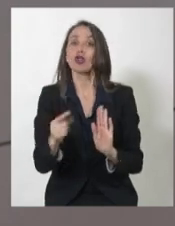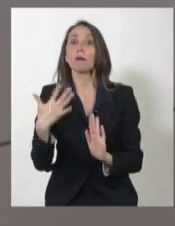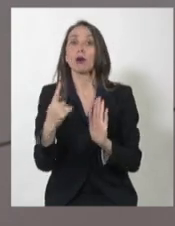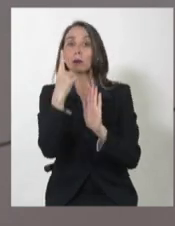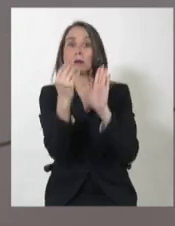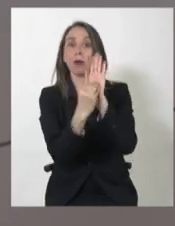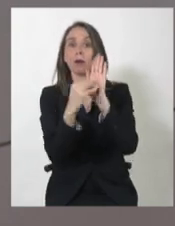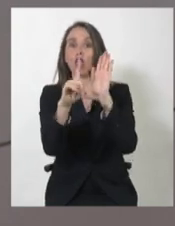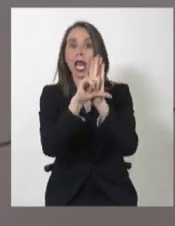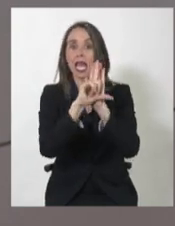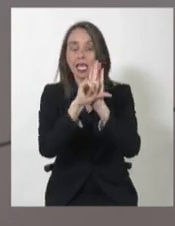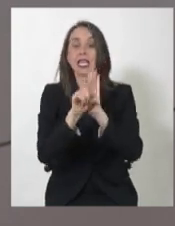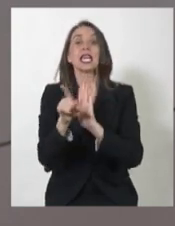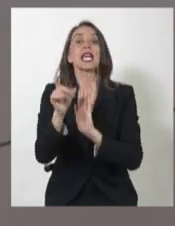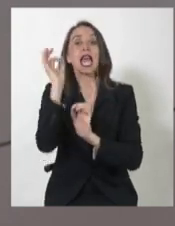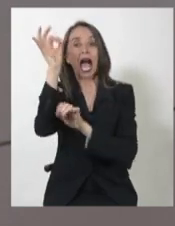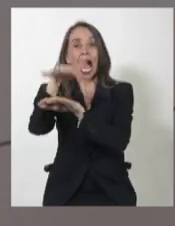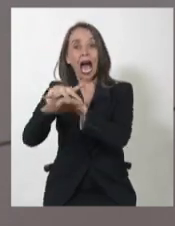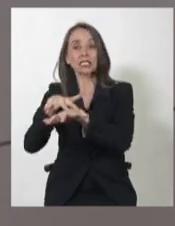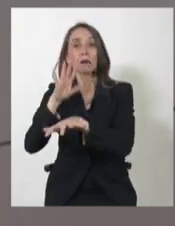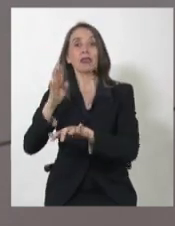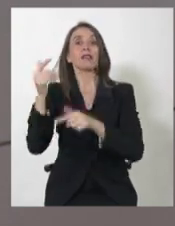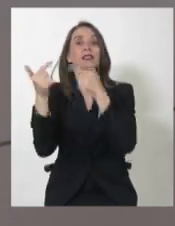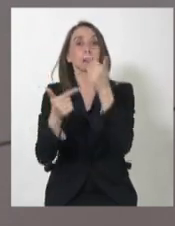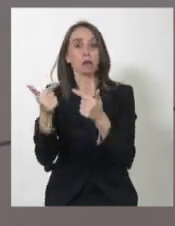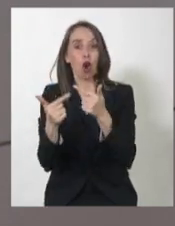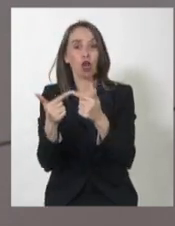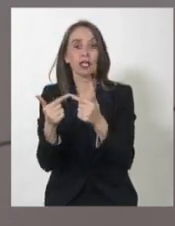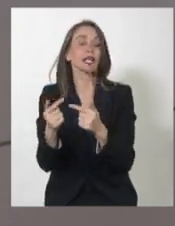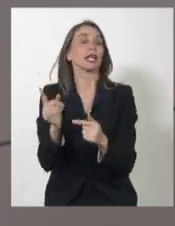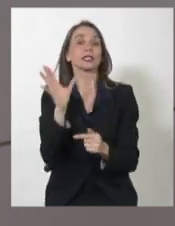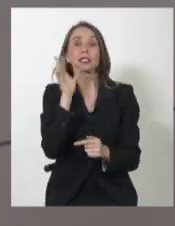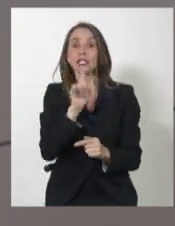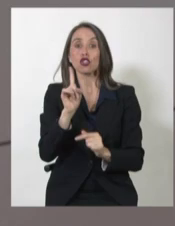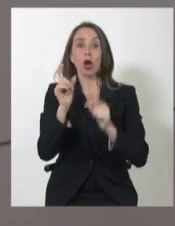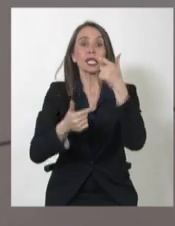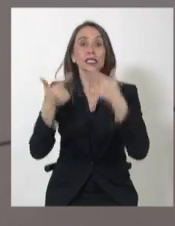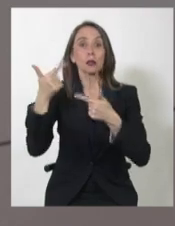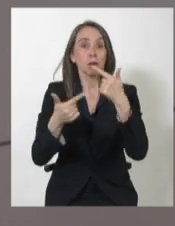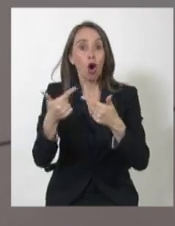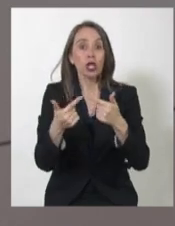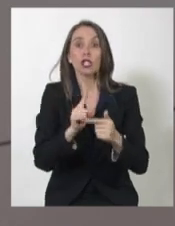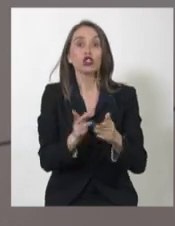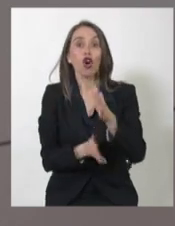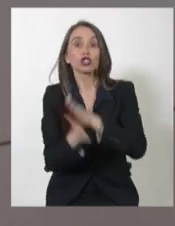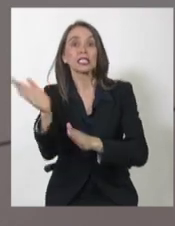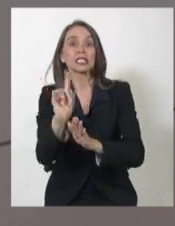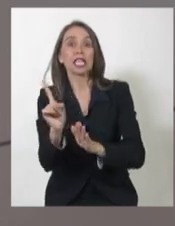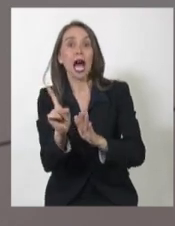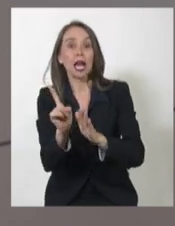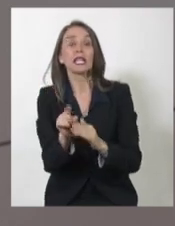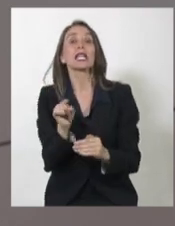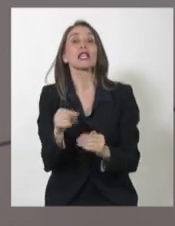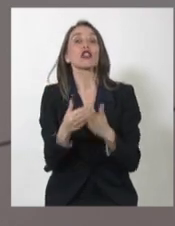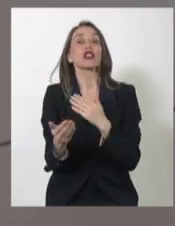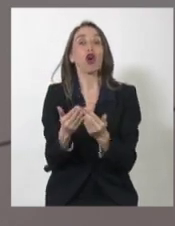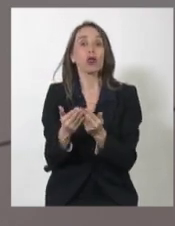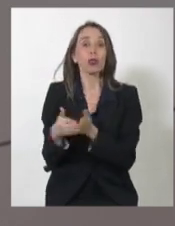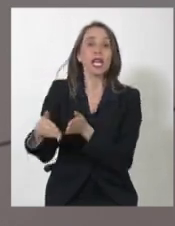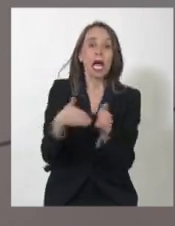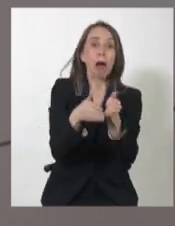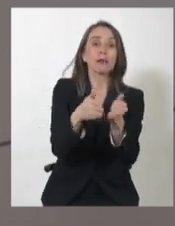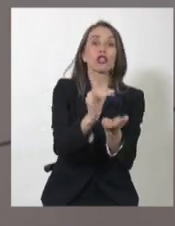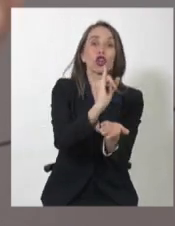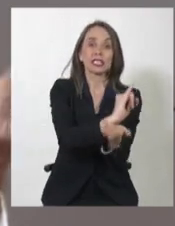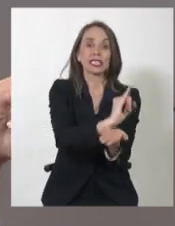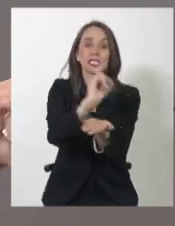esta salida tiene que ser política. Si no es política, no hay salida. Y cuando digo que tiene que ser política, tiene que ser por las vías institucionales, ¿no? Por